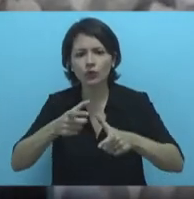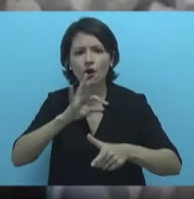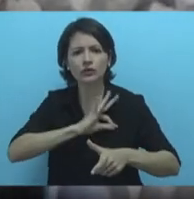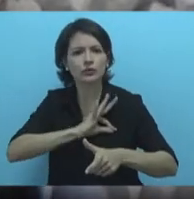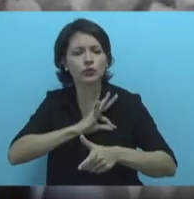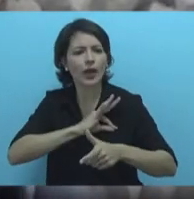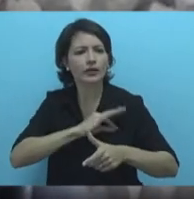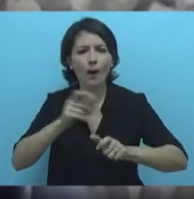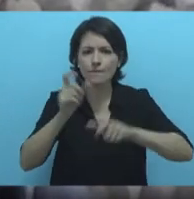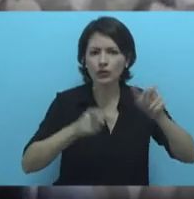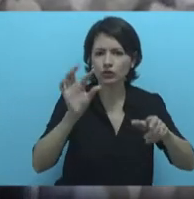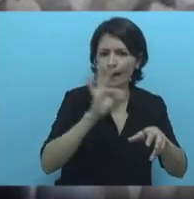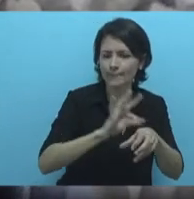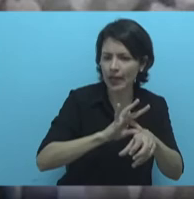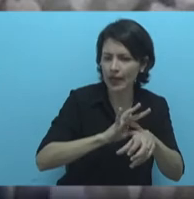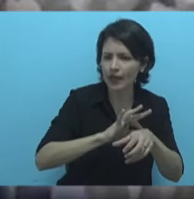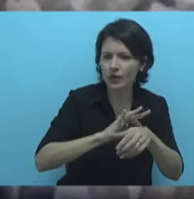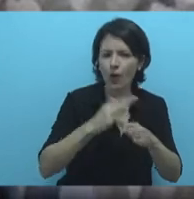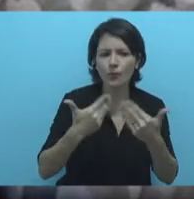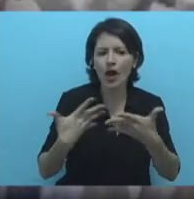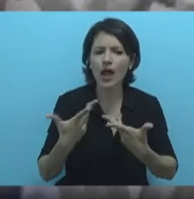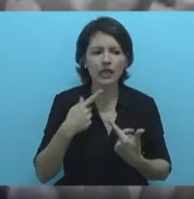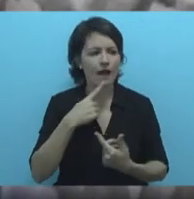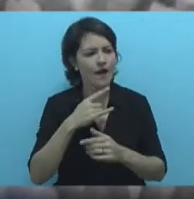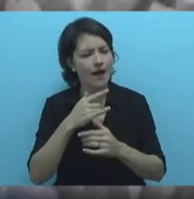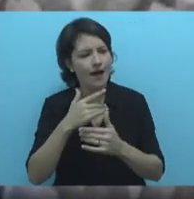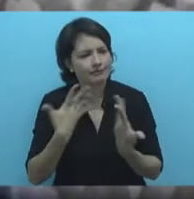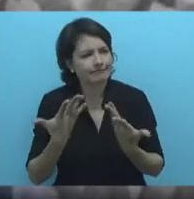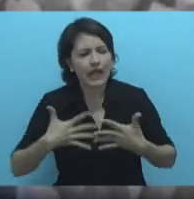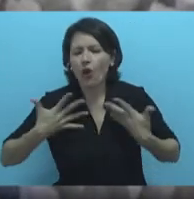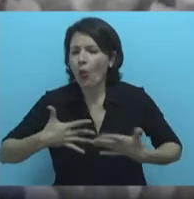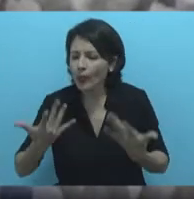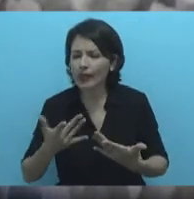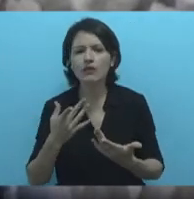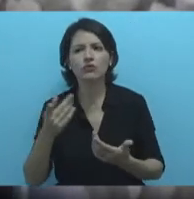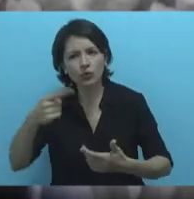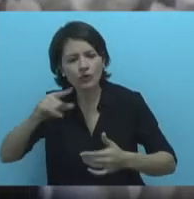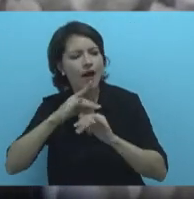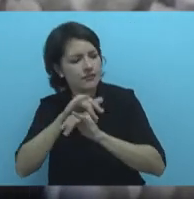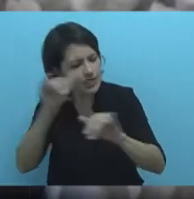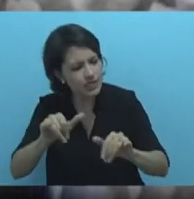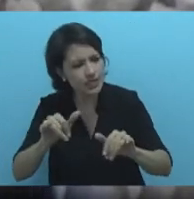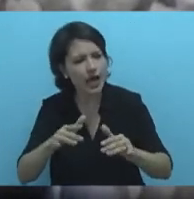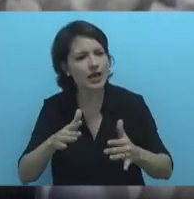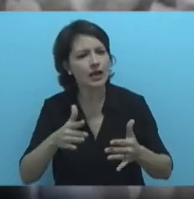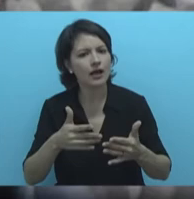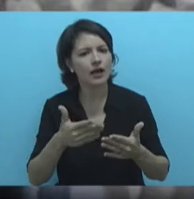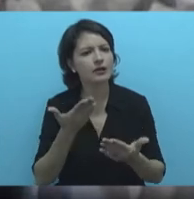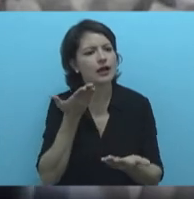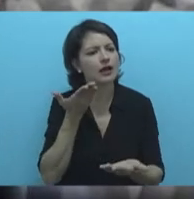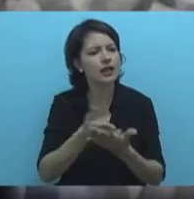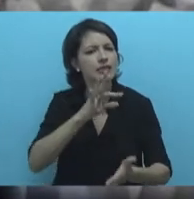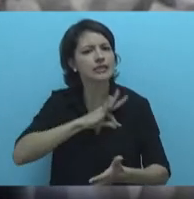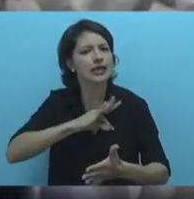salud puedan recibir la buena noticia que se les va a dar de acuerdo a su pedido un